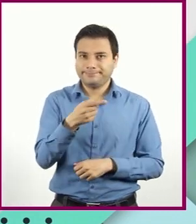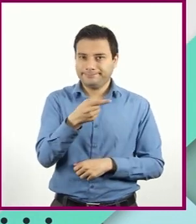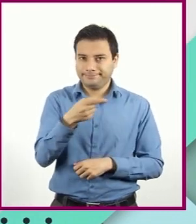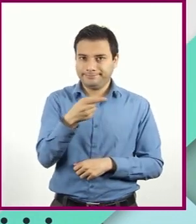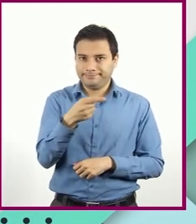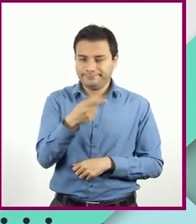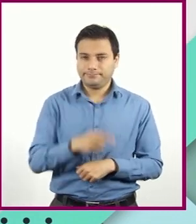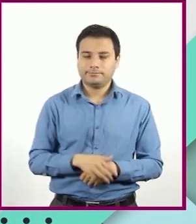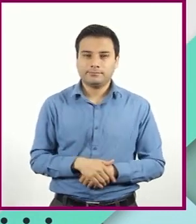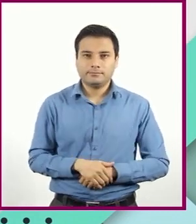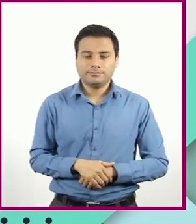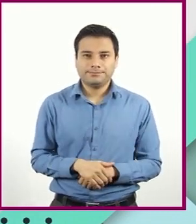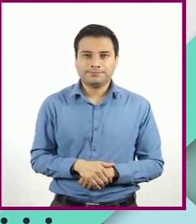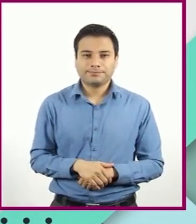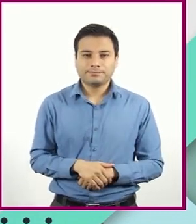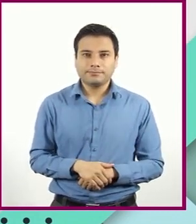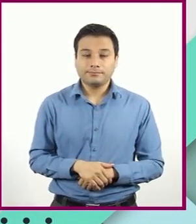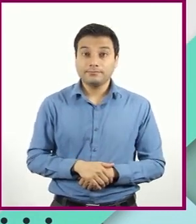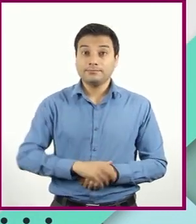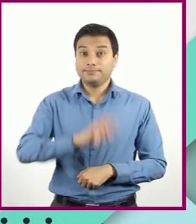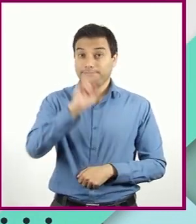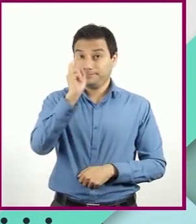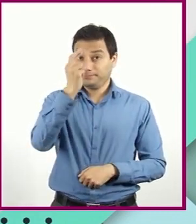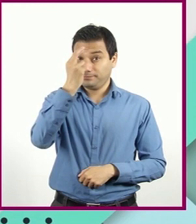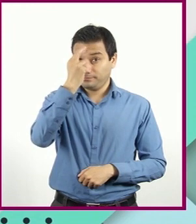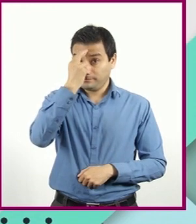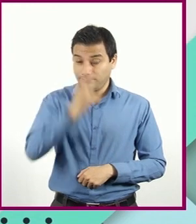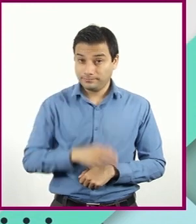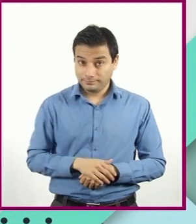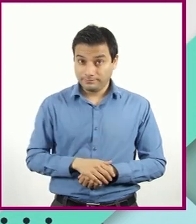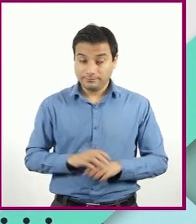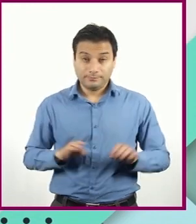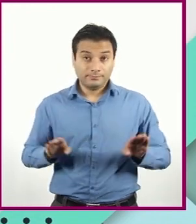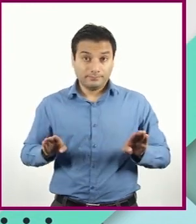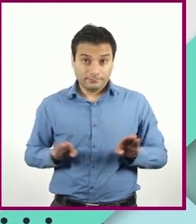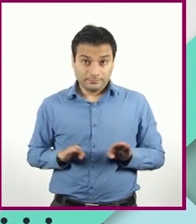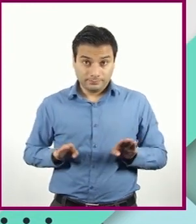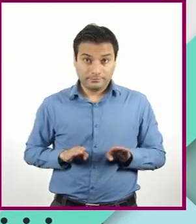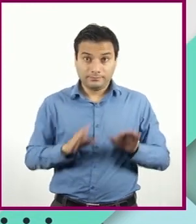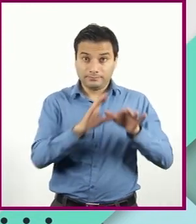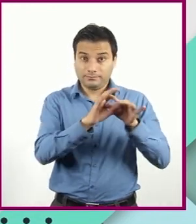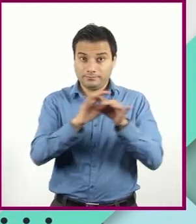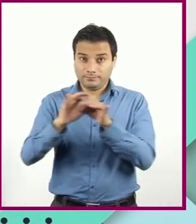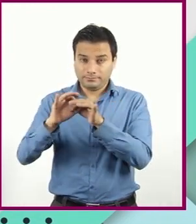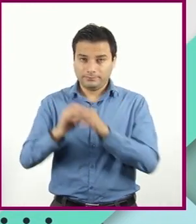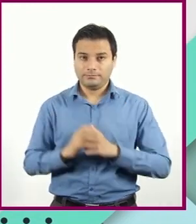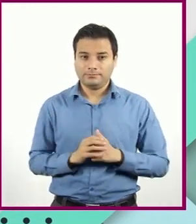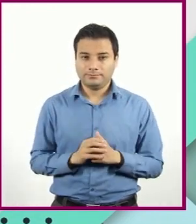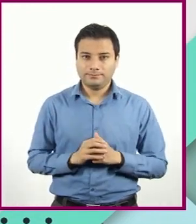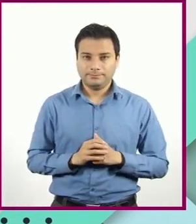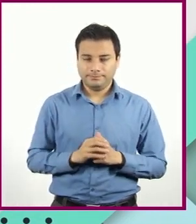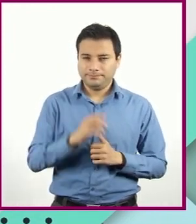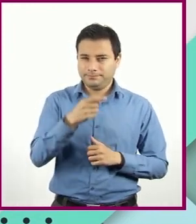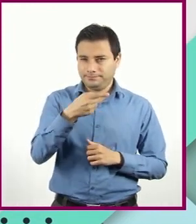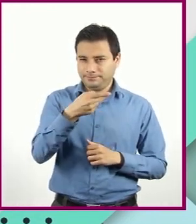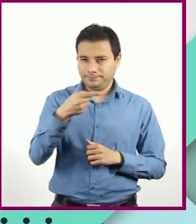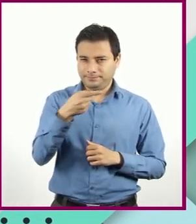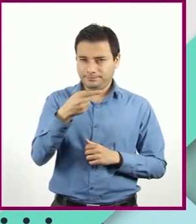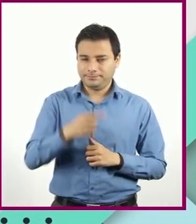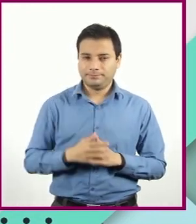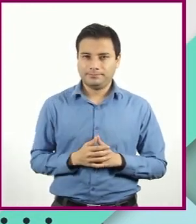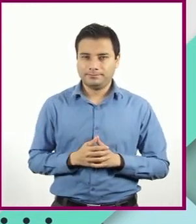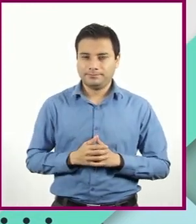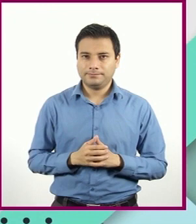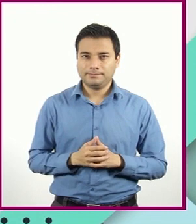mismo valor, teniendo presente la propiedad uniforme de la igualdad. Restamos en ambos miembros de la igualdad